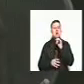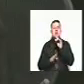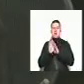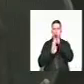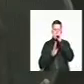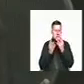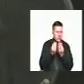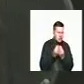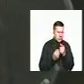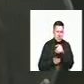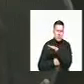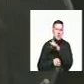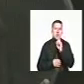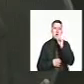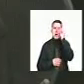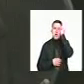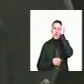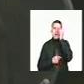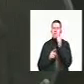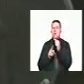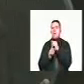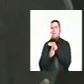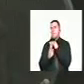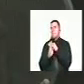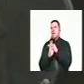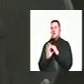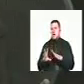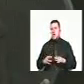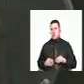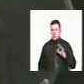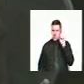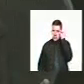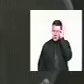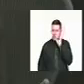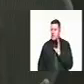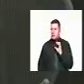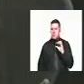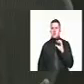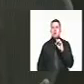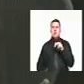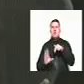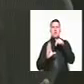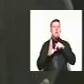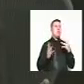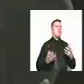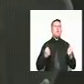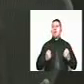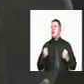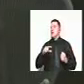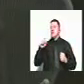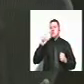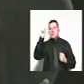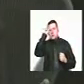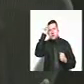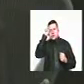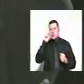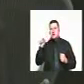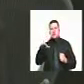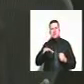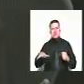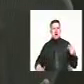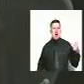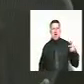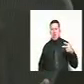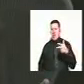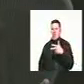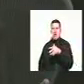que permite el consumo mínimo, es obvio que muchos jóvenes de diversos estratos van a buscar narcóticos a este